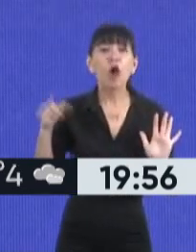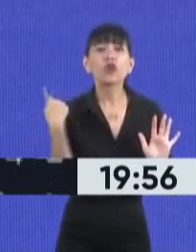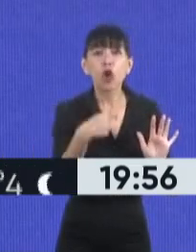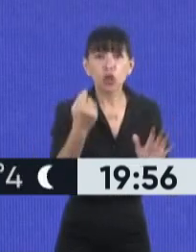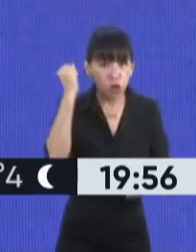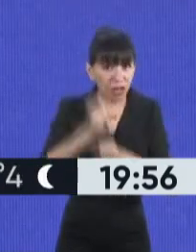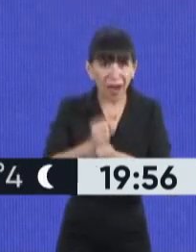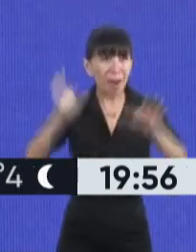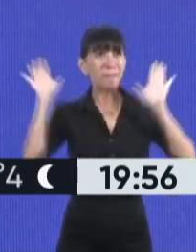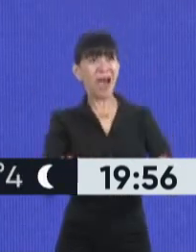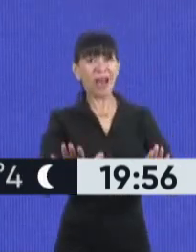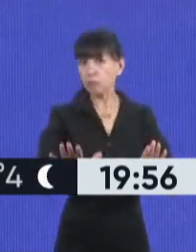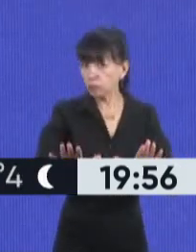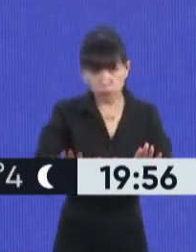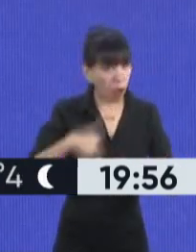de hacer.